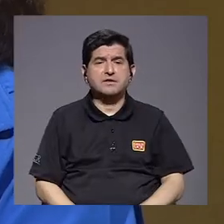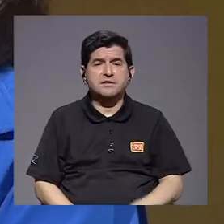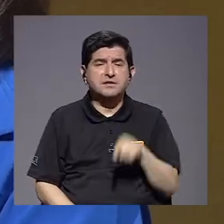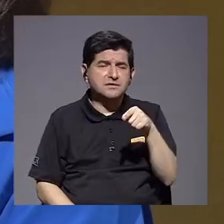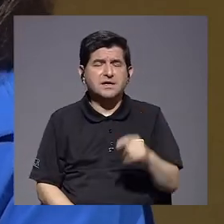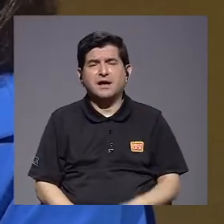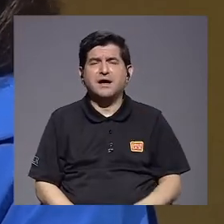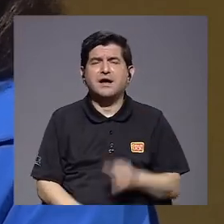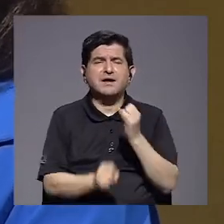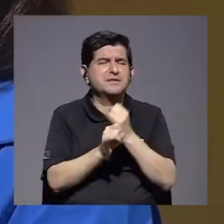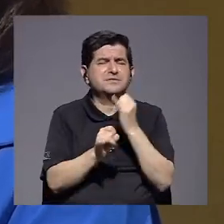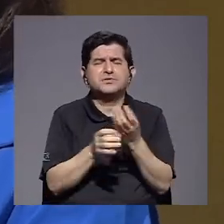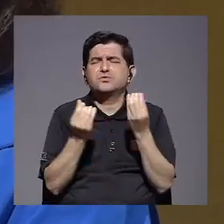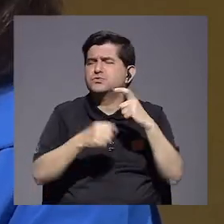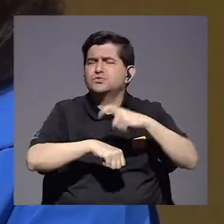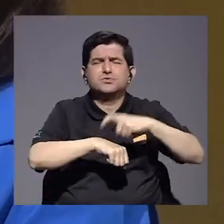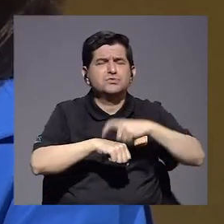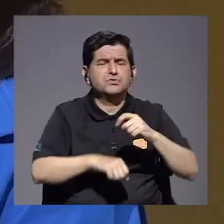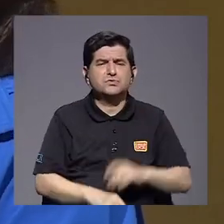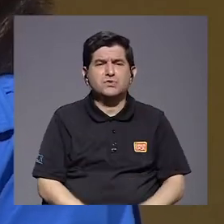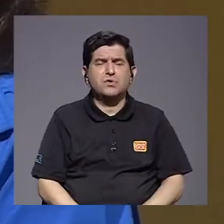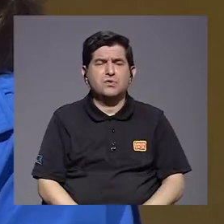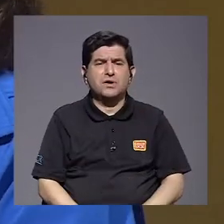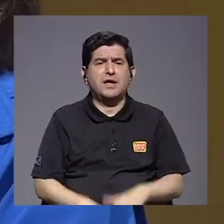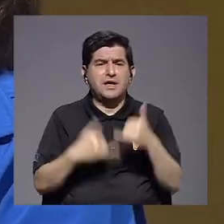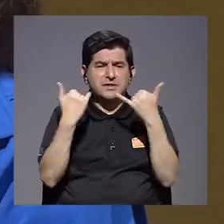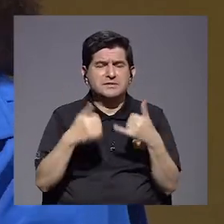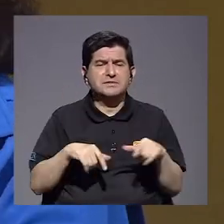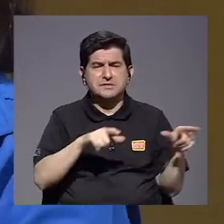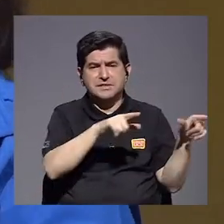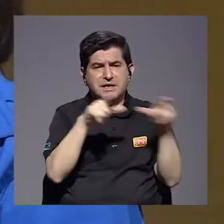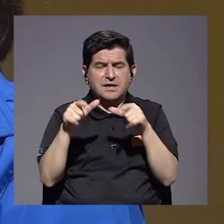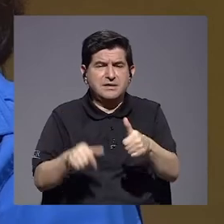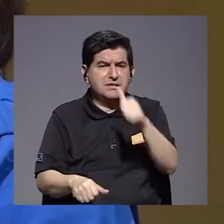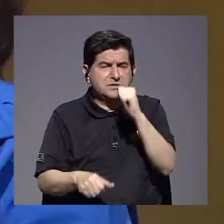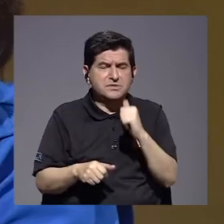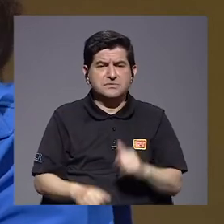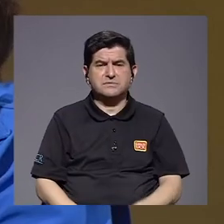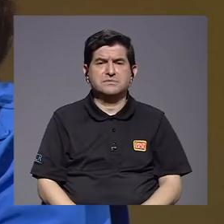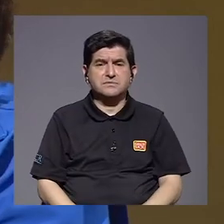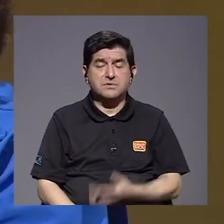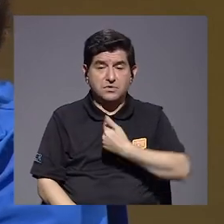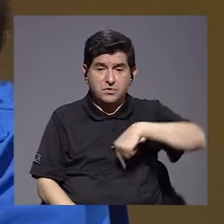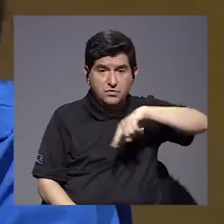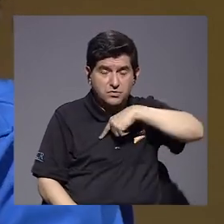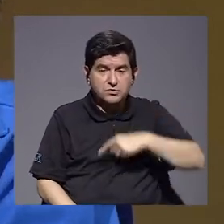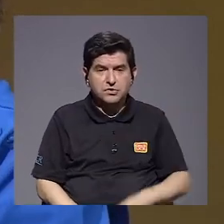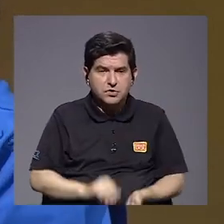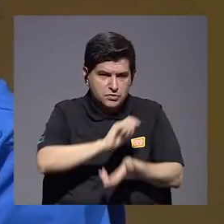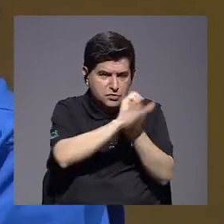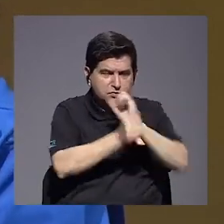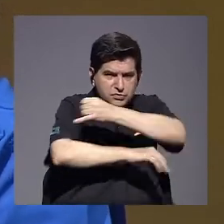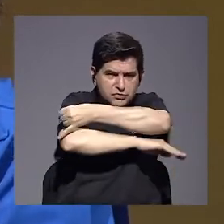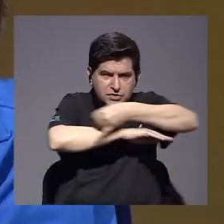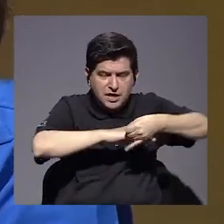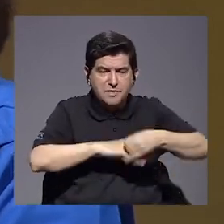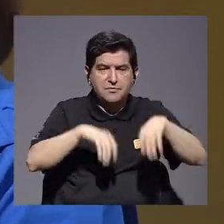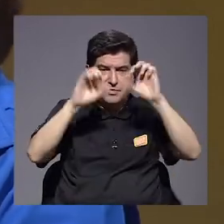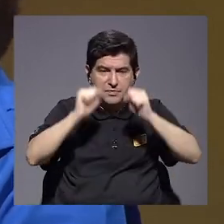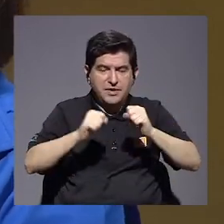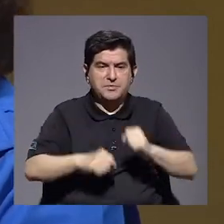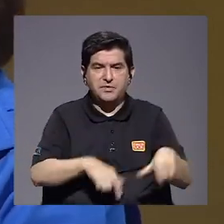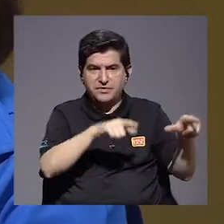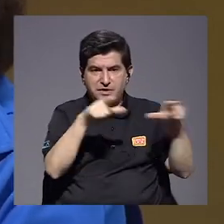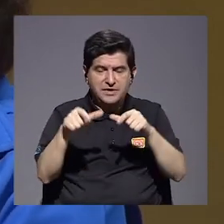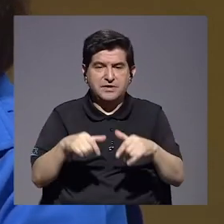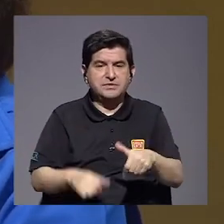que la institución tardaba mucho en dar disponibilidades. Hemos hecho, como digo, una reingeniería para esto, las disponibilidades. Hoy